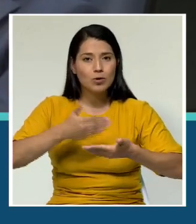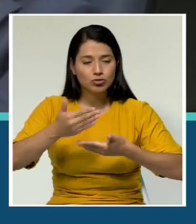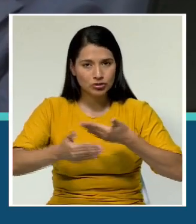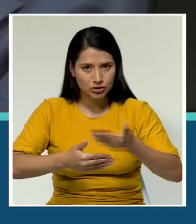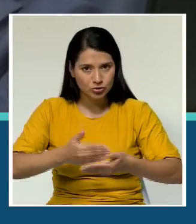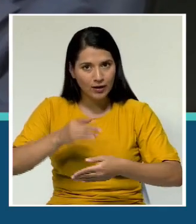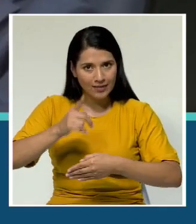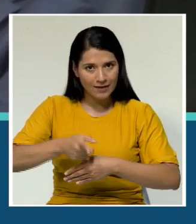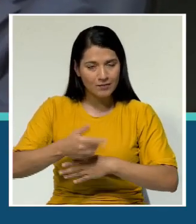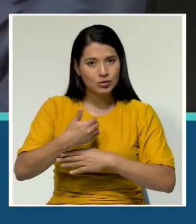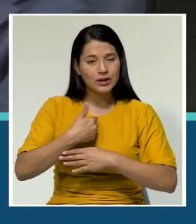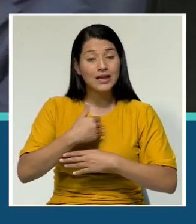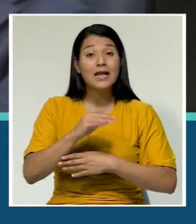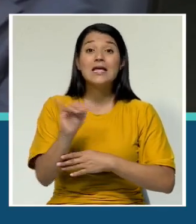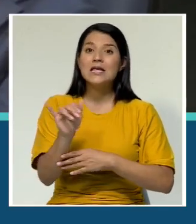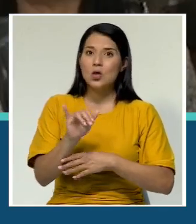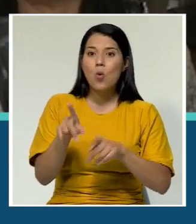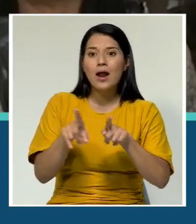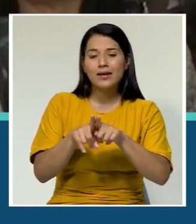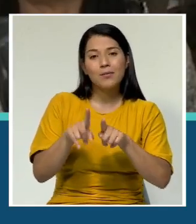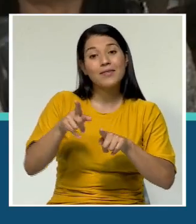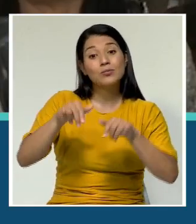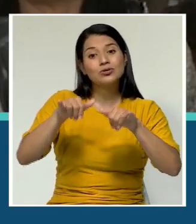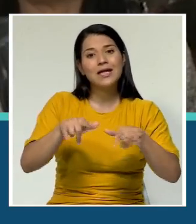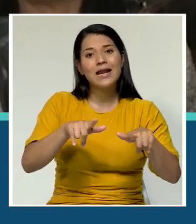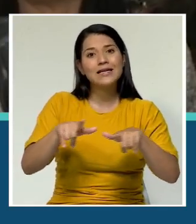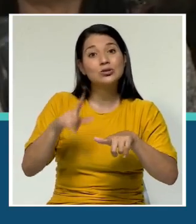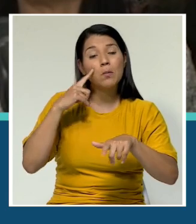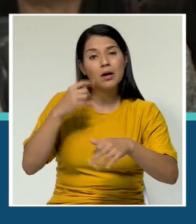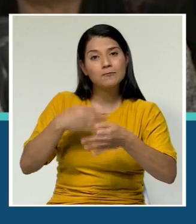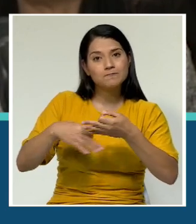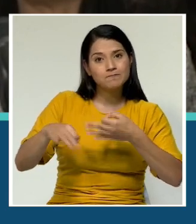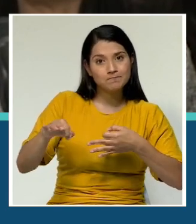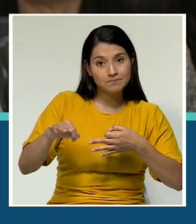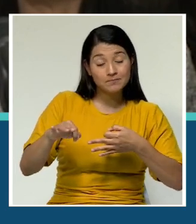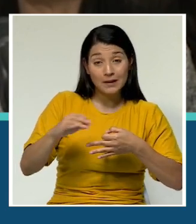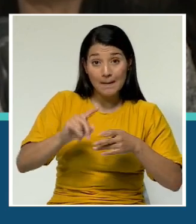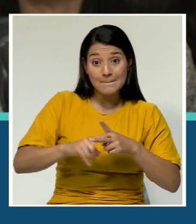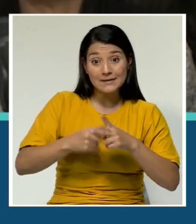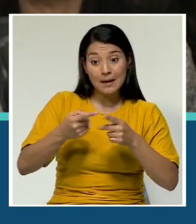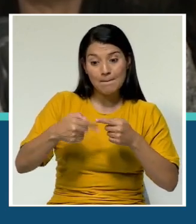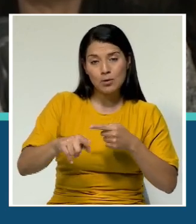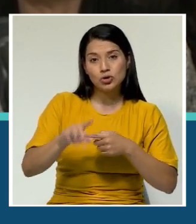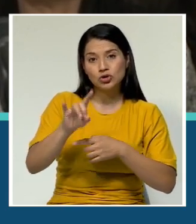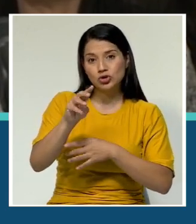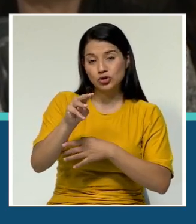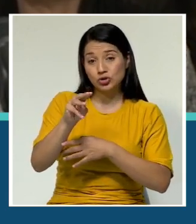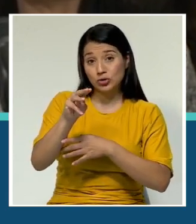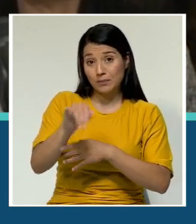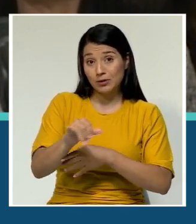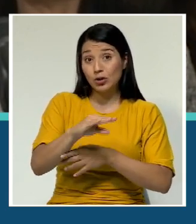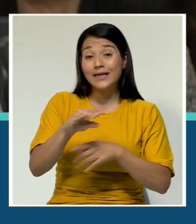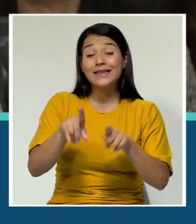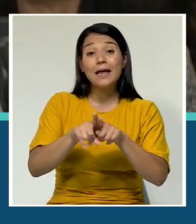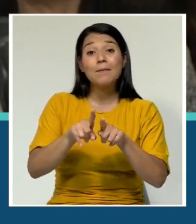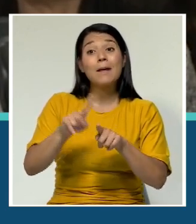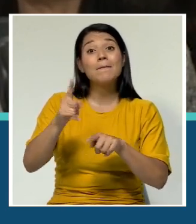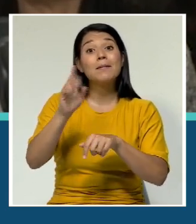comunicarnos unos con otros, qué procedimientos seguir y nos preparamos para la toma de